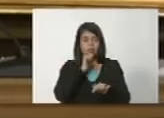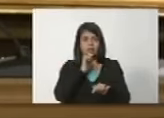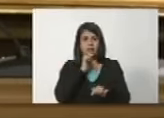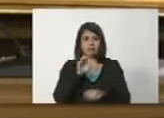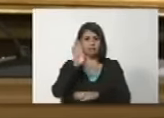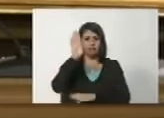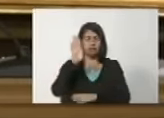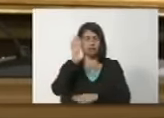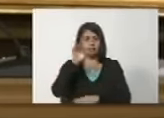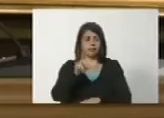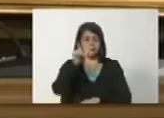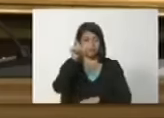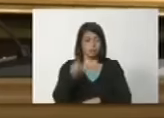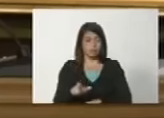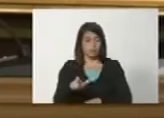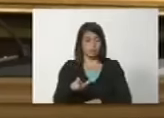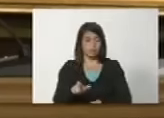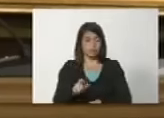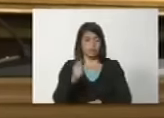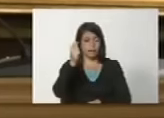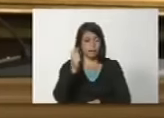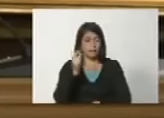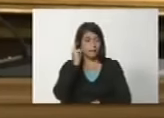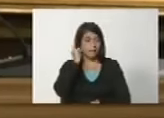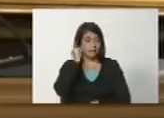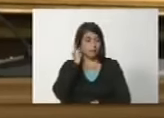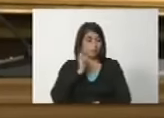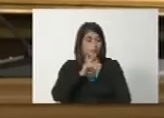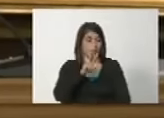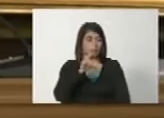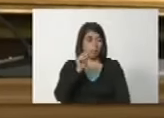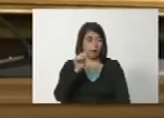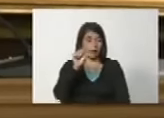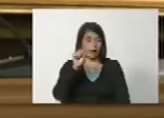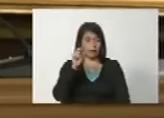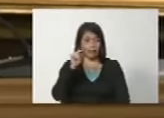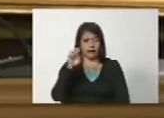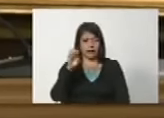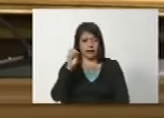en el derecho de la palabra a nuestra diputada Vanessa Montero.